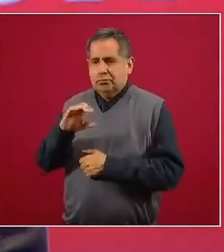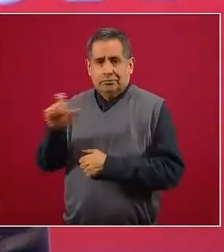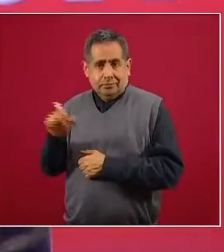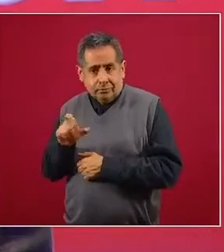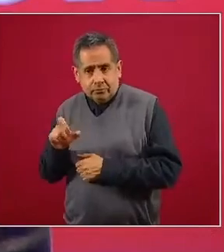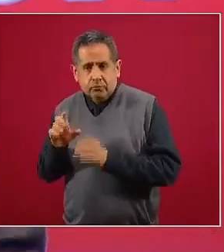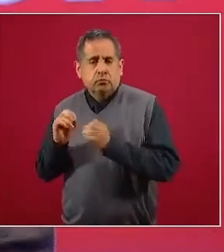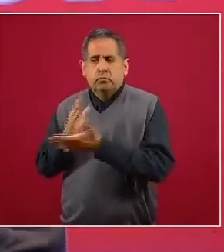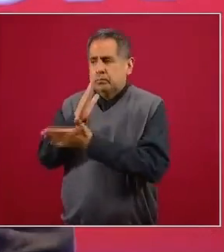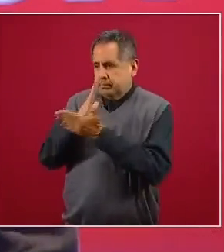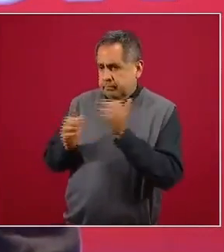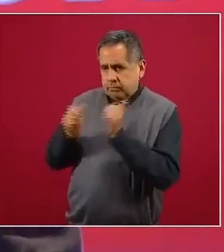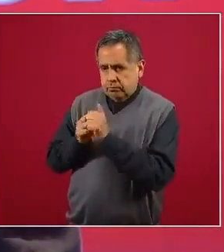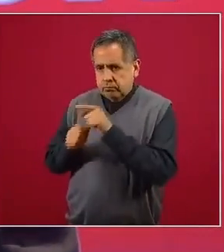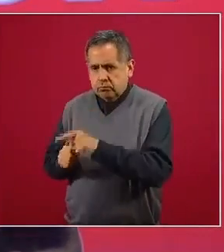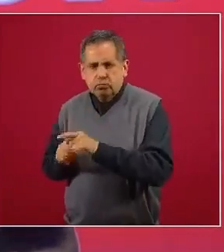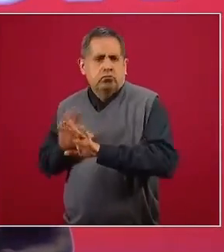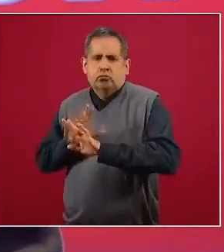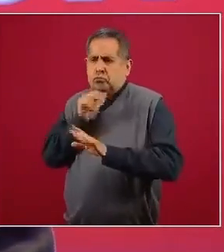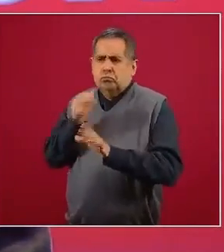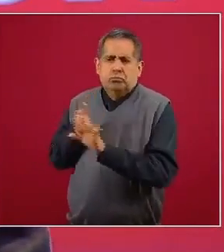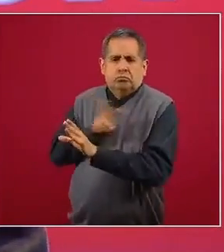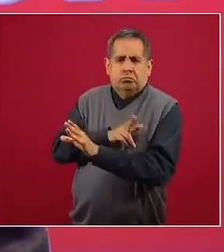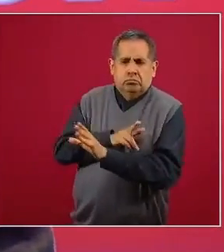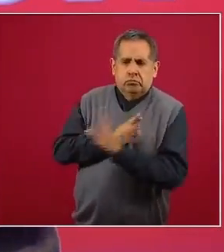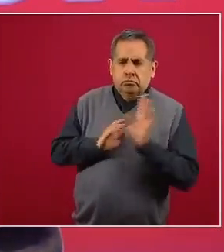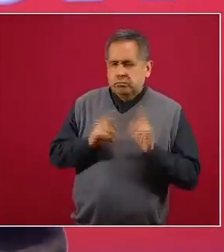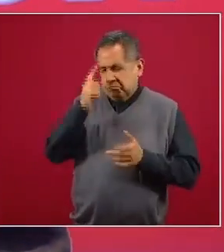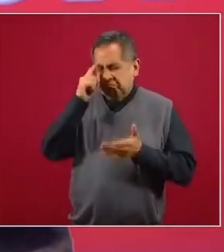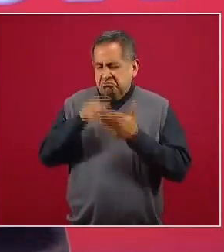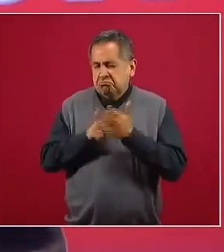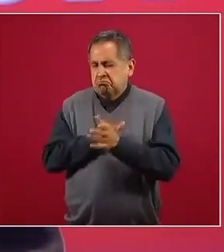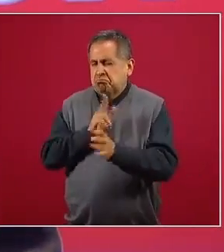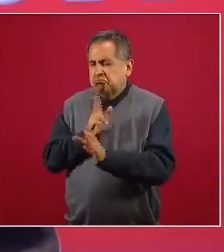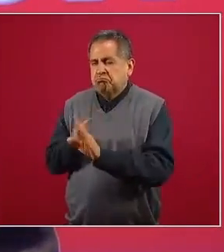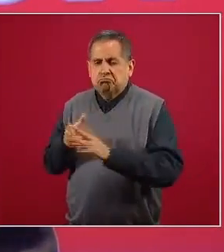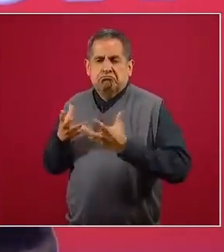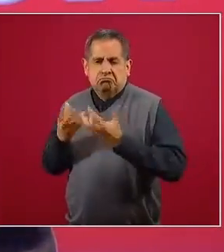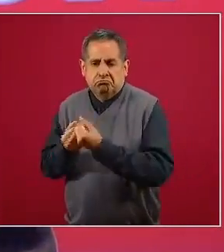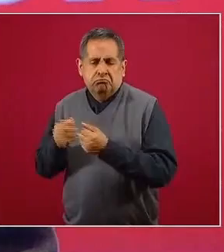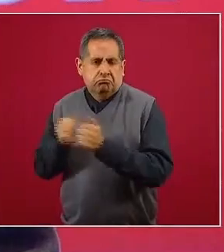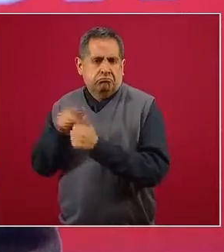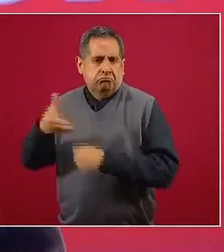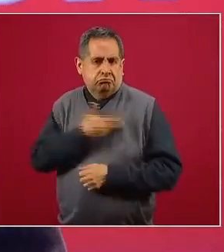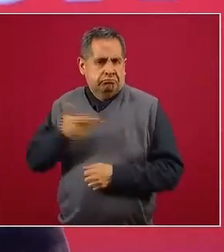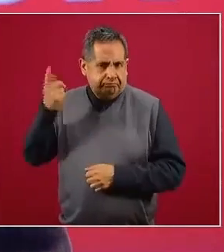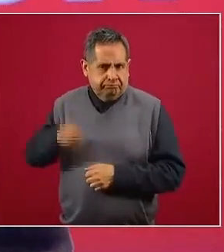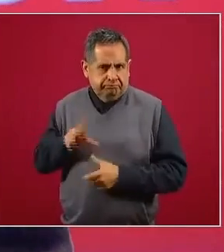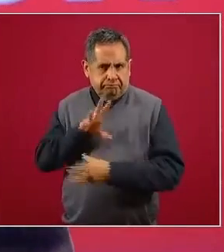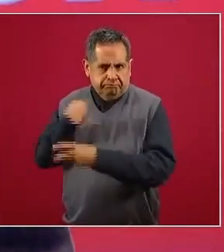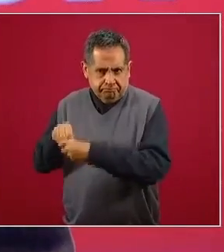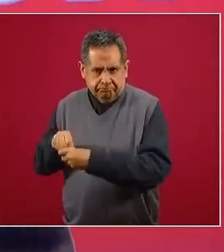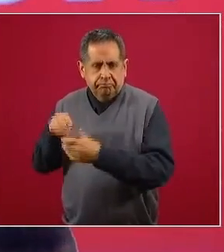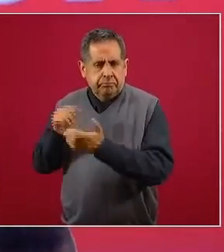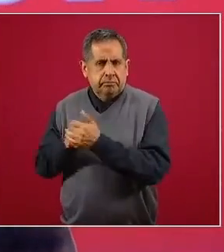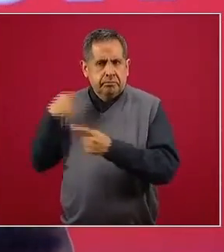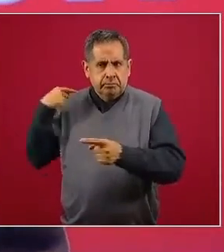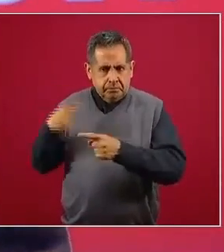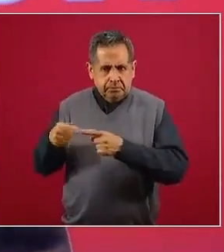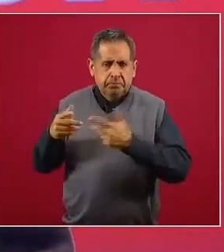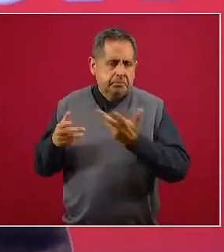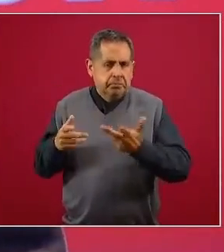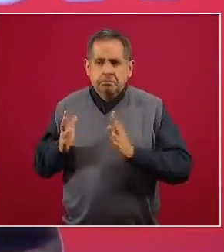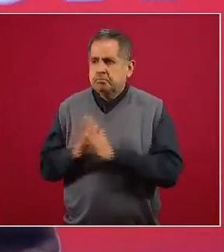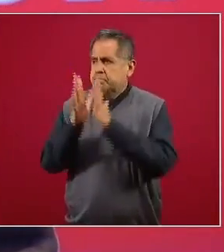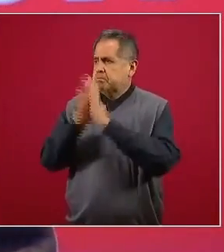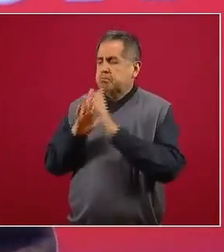con COVAX, o no se entra a COVAX, lo cual creo que es improbable, dadas las instrucciones del presidente a lo largo de todo este tiempo,